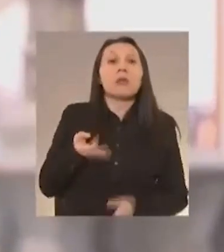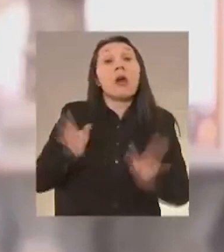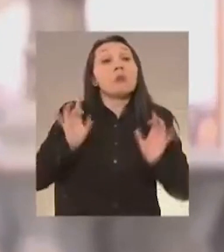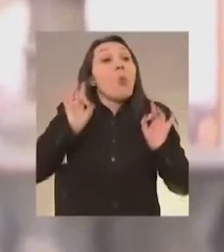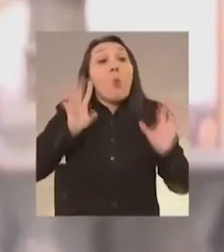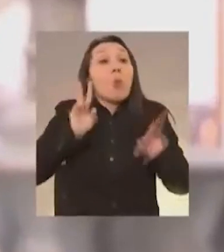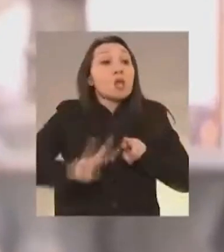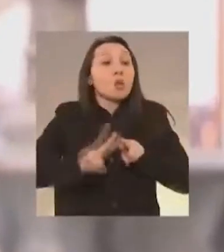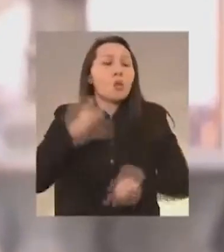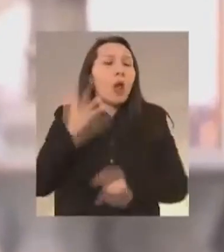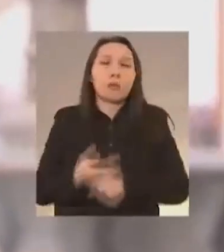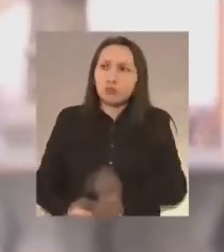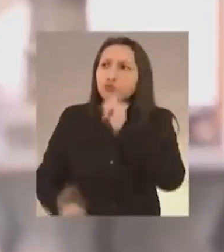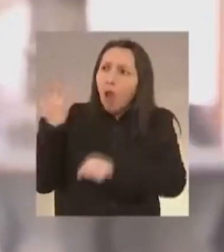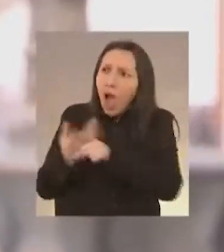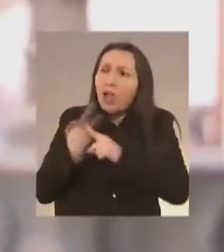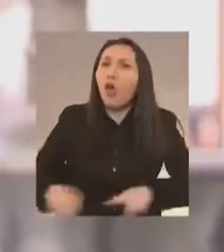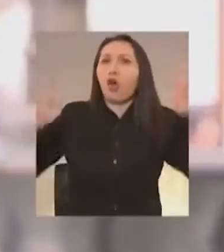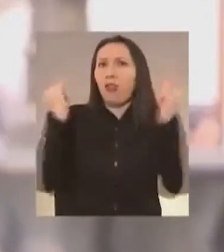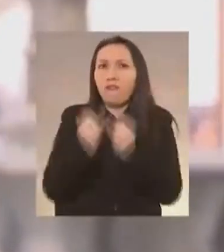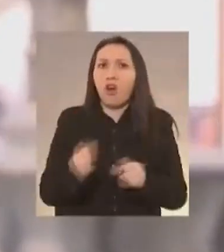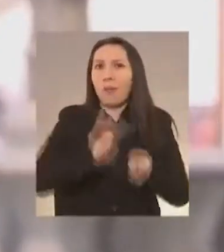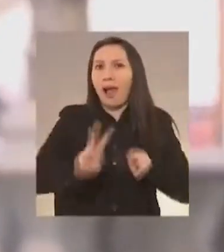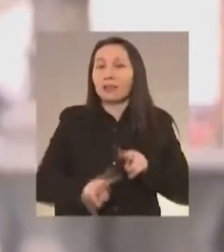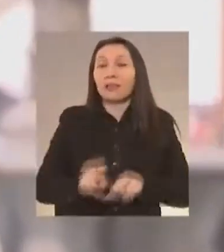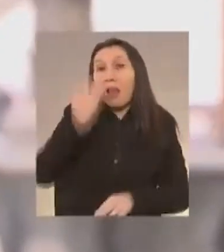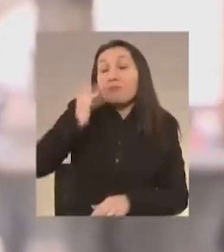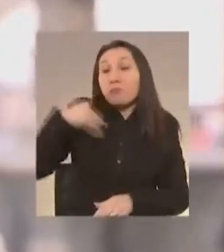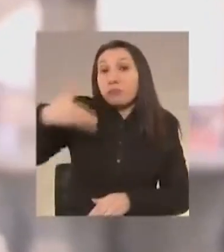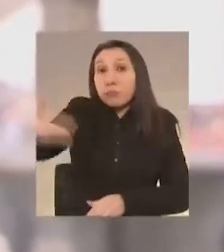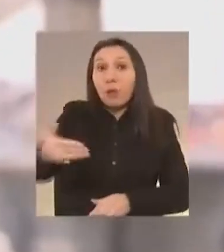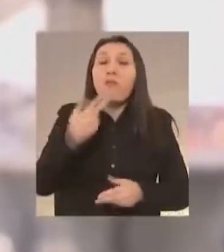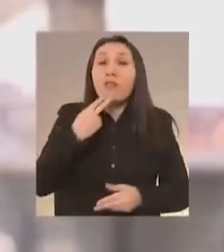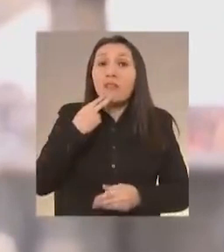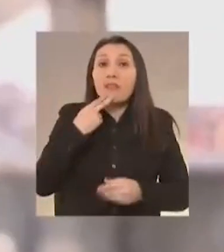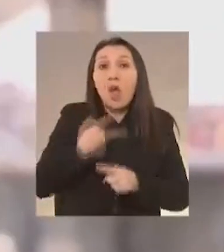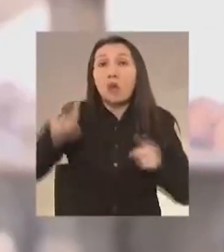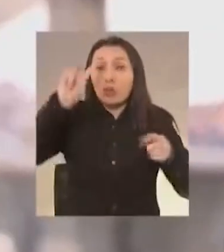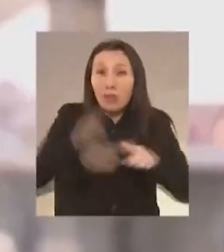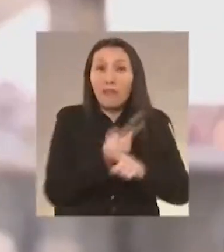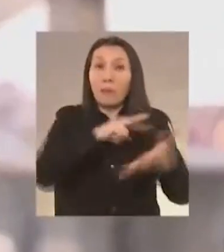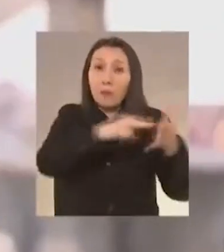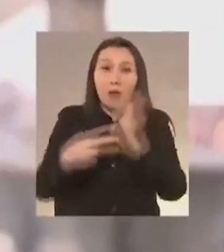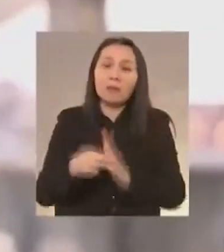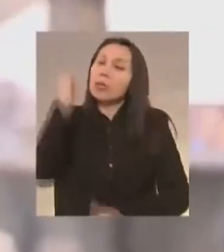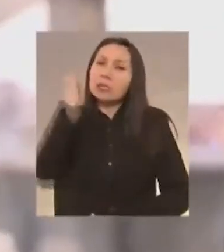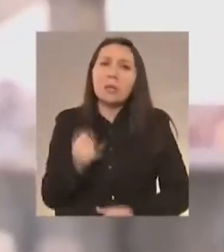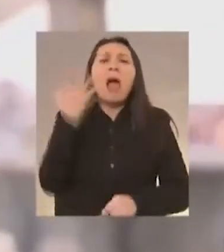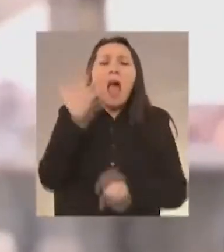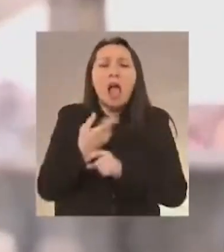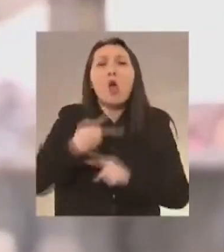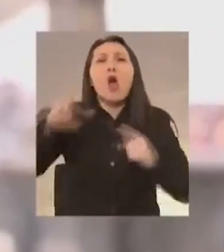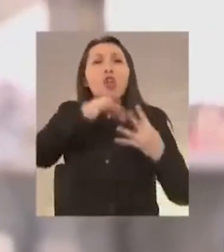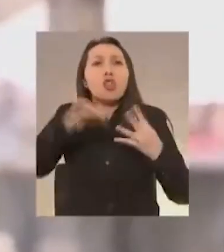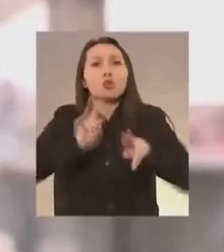alternativa. Por supuesto que había otra alternativa. Y el día de mañana cuando vivamos otra crisis siempre va a haber otra alternativa